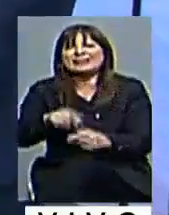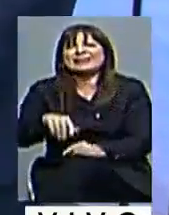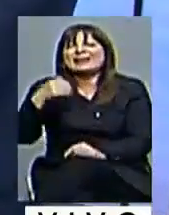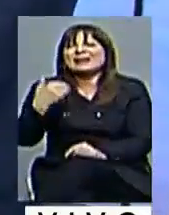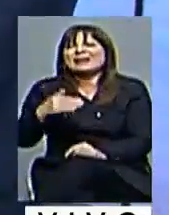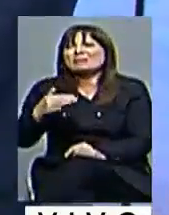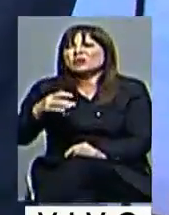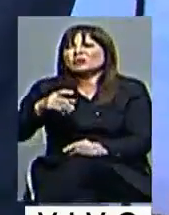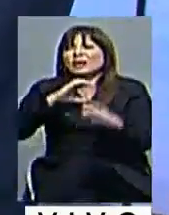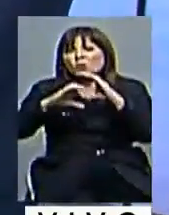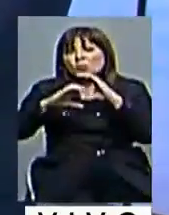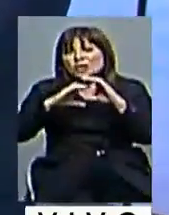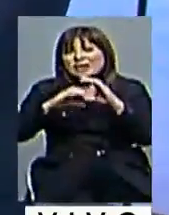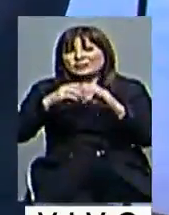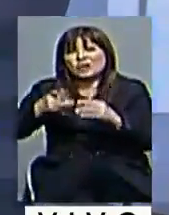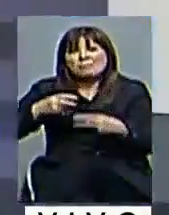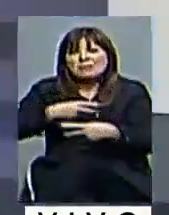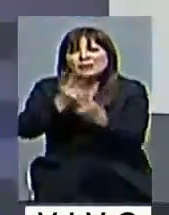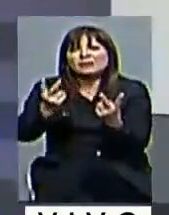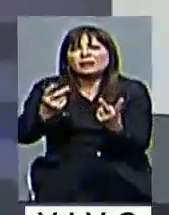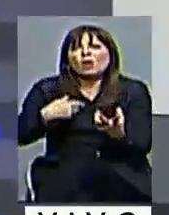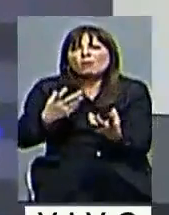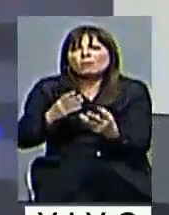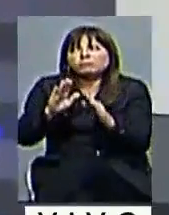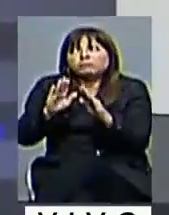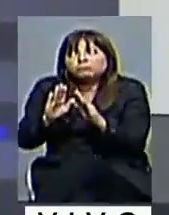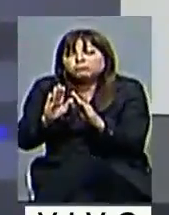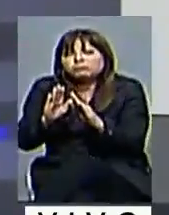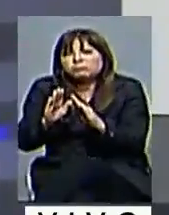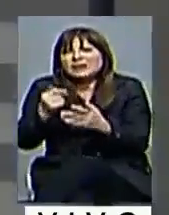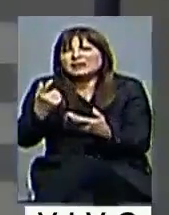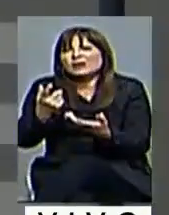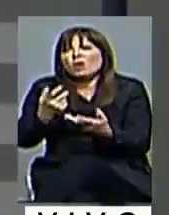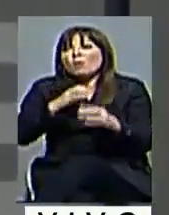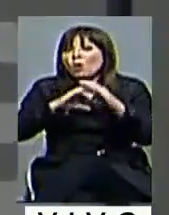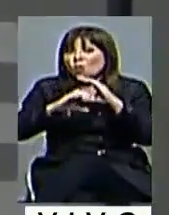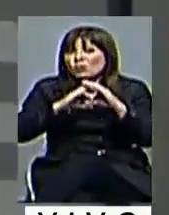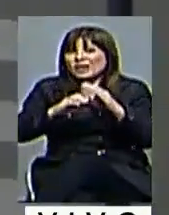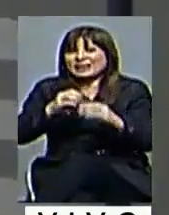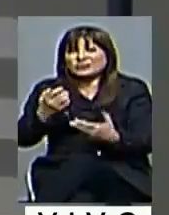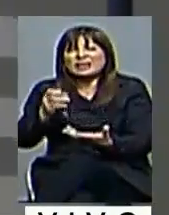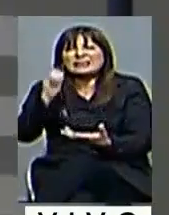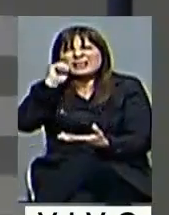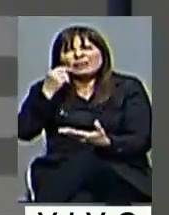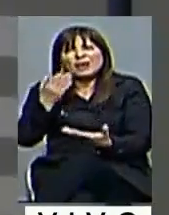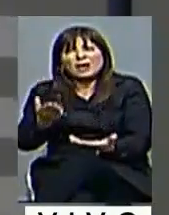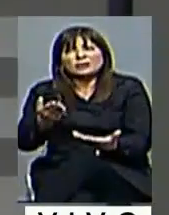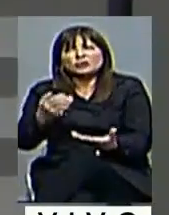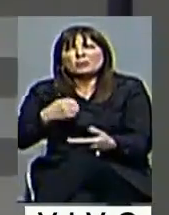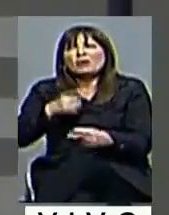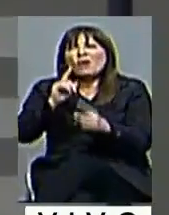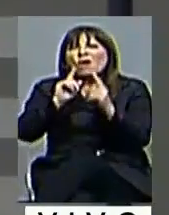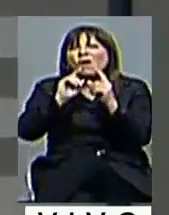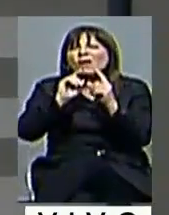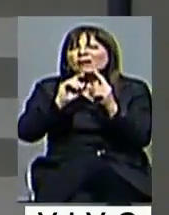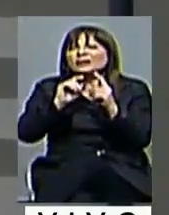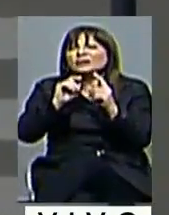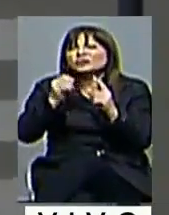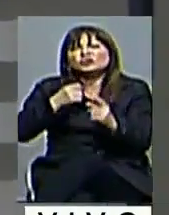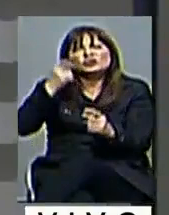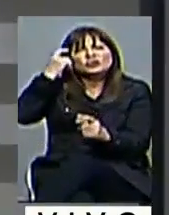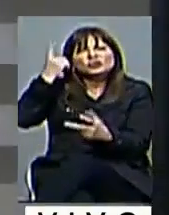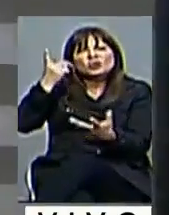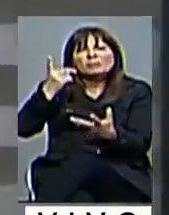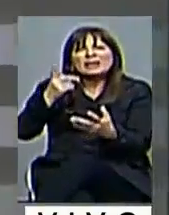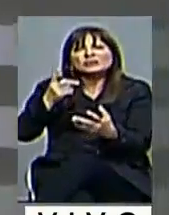haciendo. Pero comunicacionalmente puede indicar subordinación. Claro, pero comunicacionalmente significa eso, pero de alguna forma, incluso